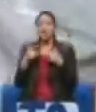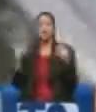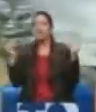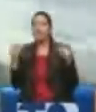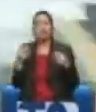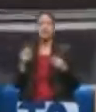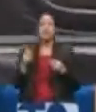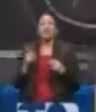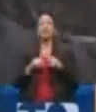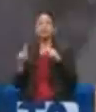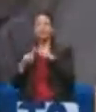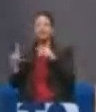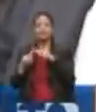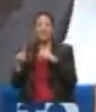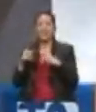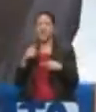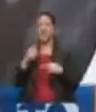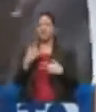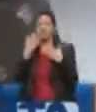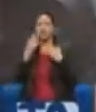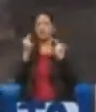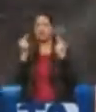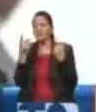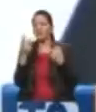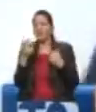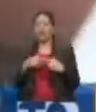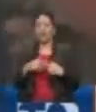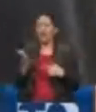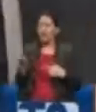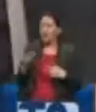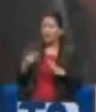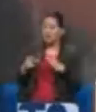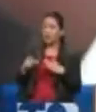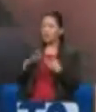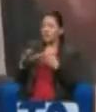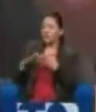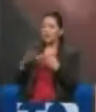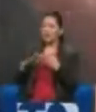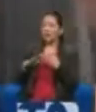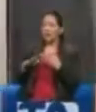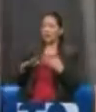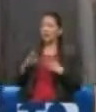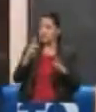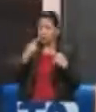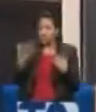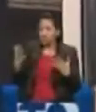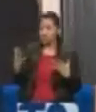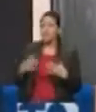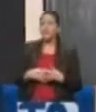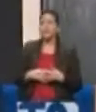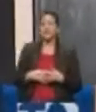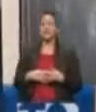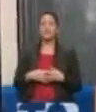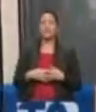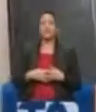desaparecer. Hasta con violencia. Perdón. No sea abusivo. Perdón. Pero no me puede contestar.